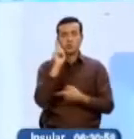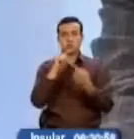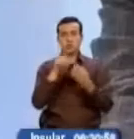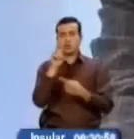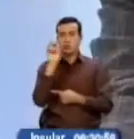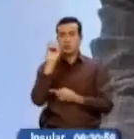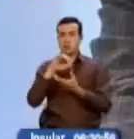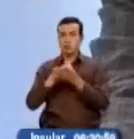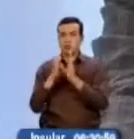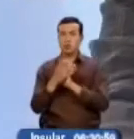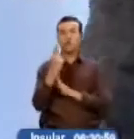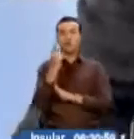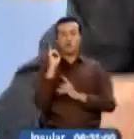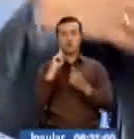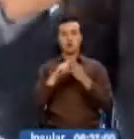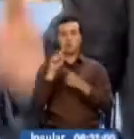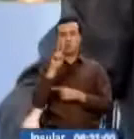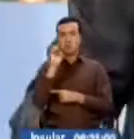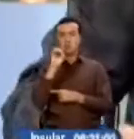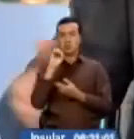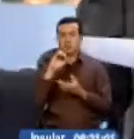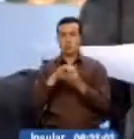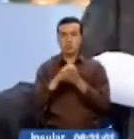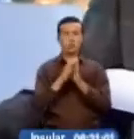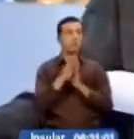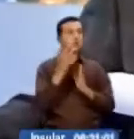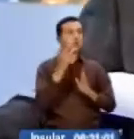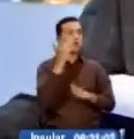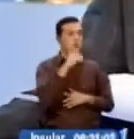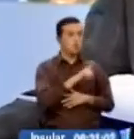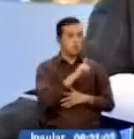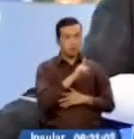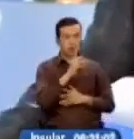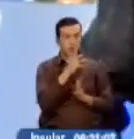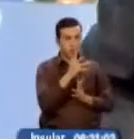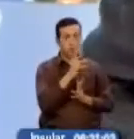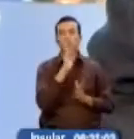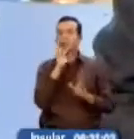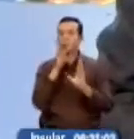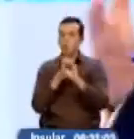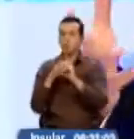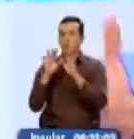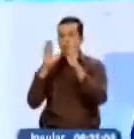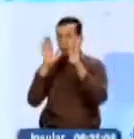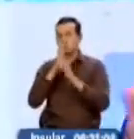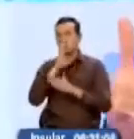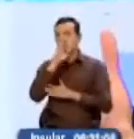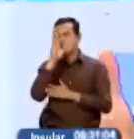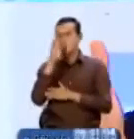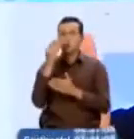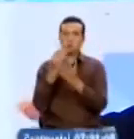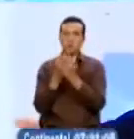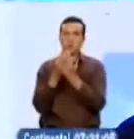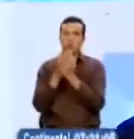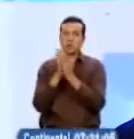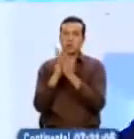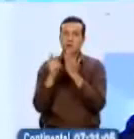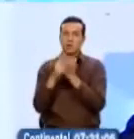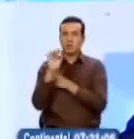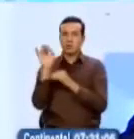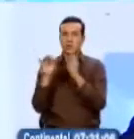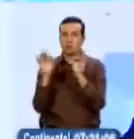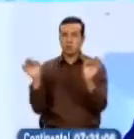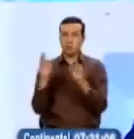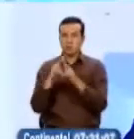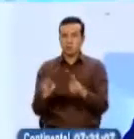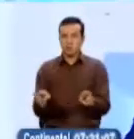20 noviembre de lo inicialmente en los que no pueden ir a loja pueden ir al tema exactamente además porque siempre será bueno comprarse ya los libros de regalos para